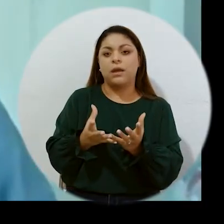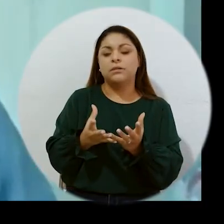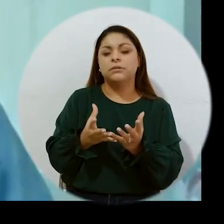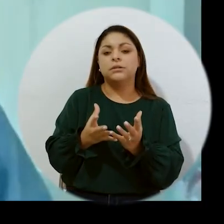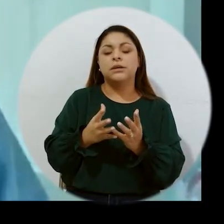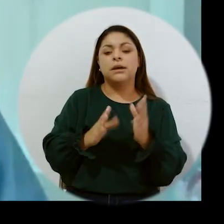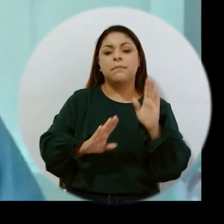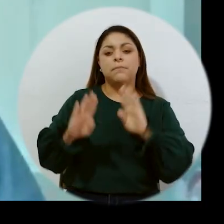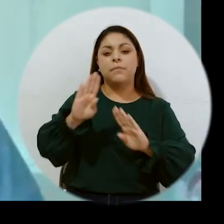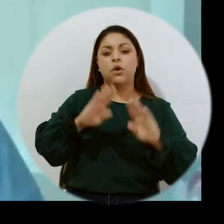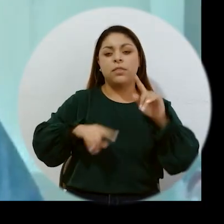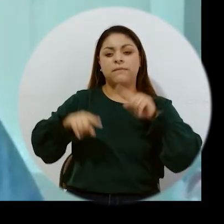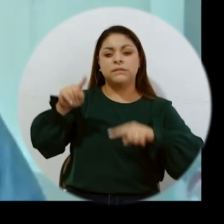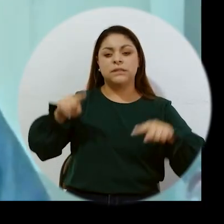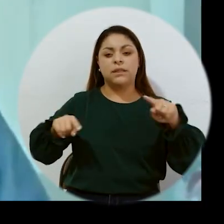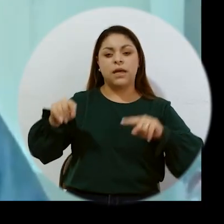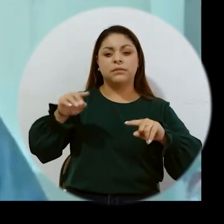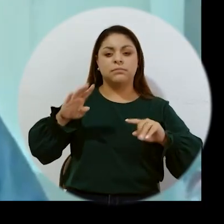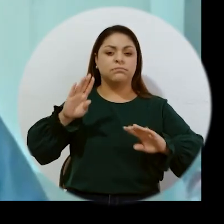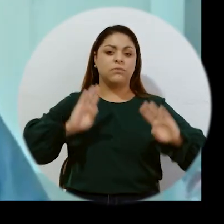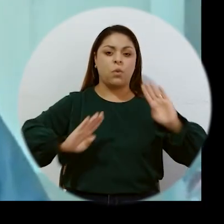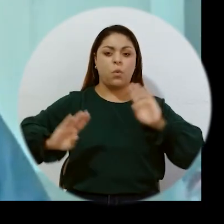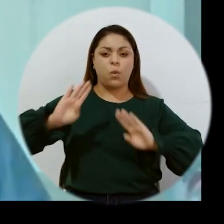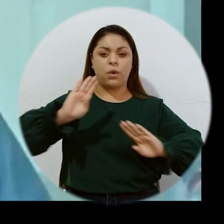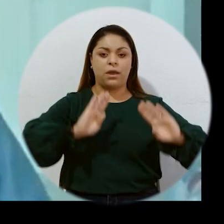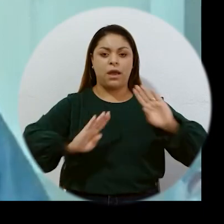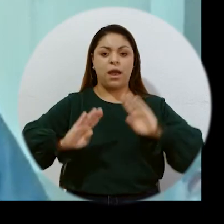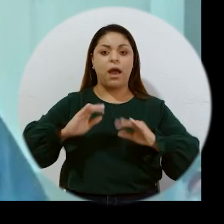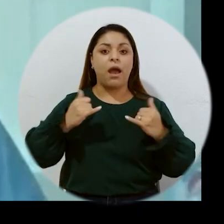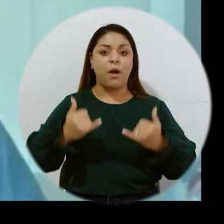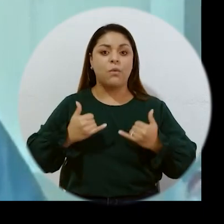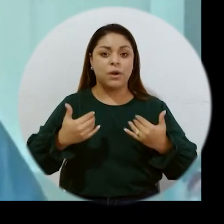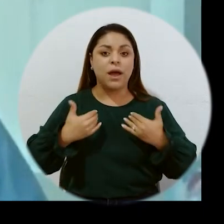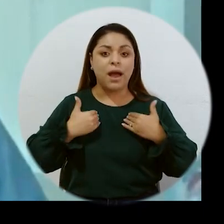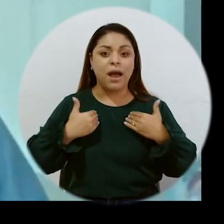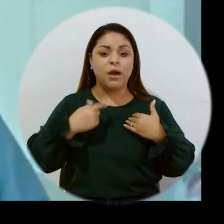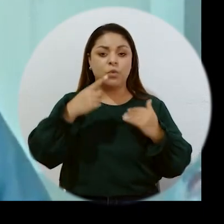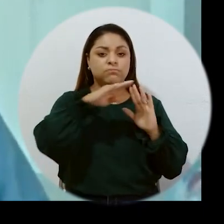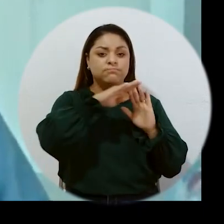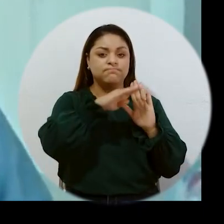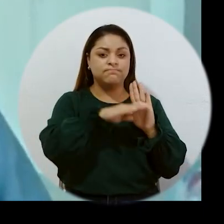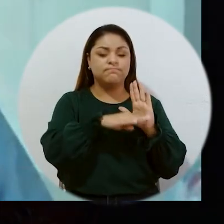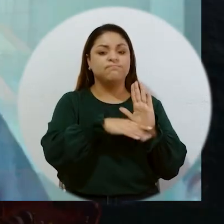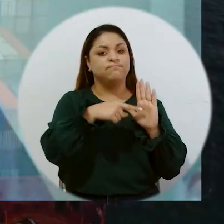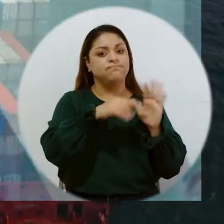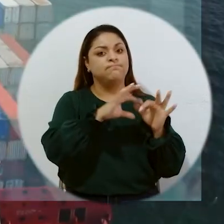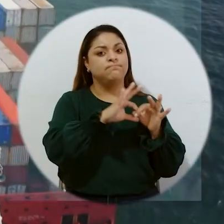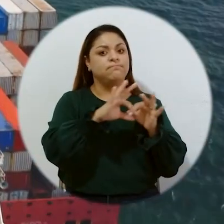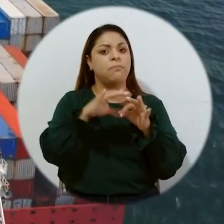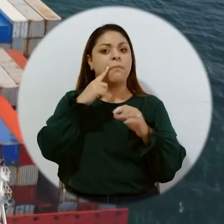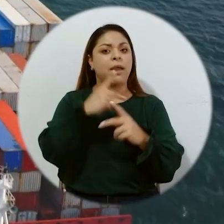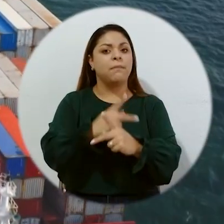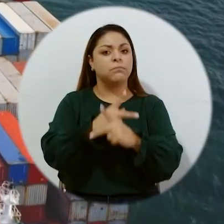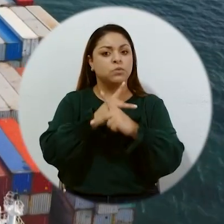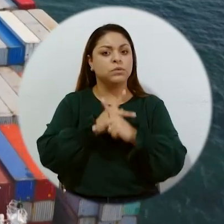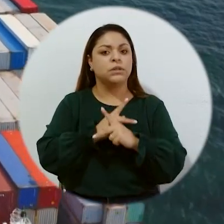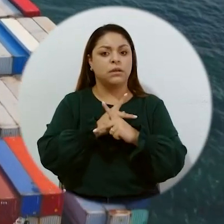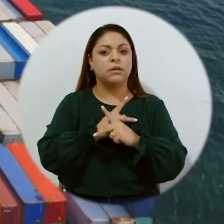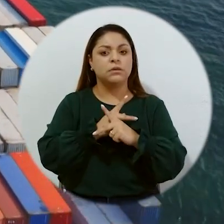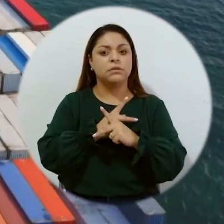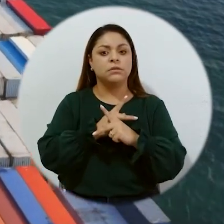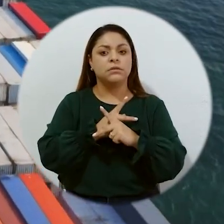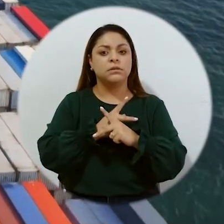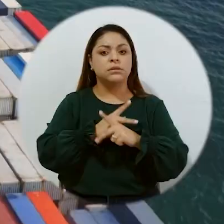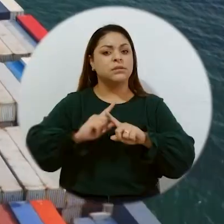el Convenio de Diversidad Biológica, el hecho de contar ahora con un instrumento jurídicamente vinculante para